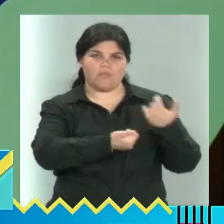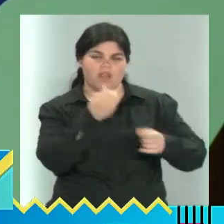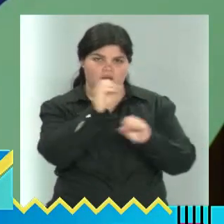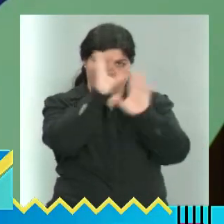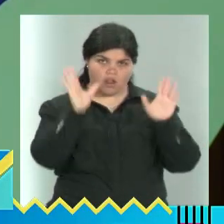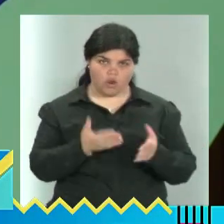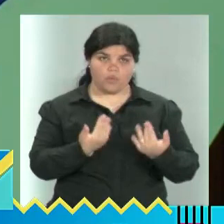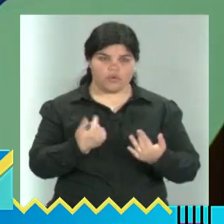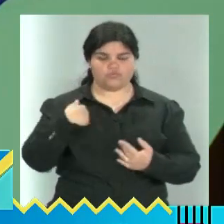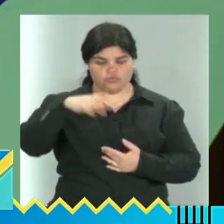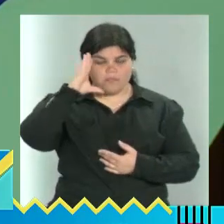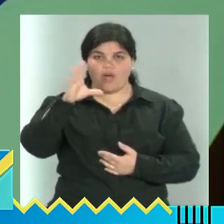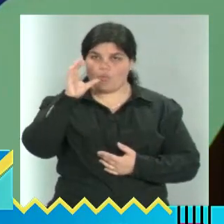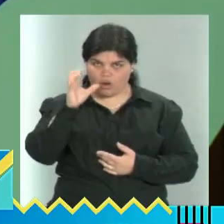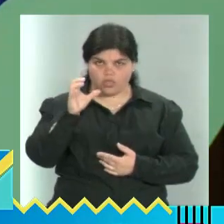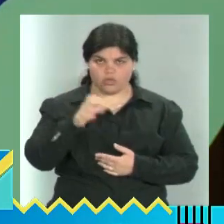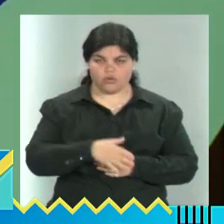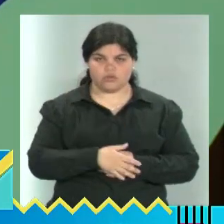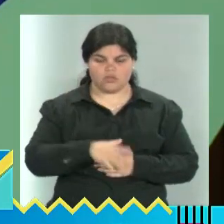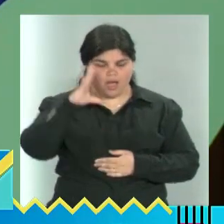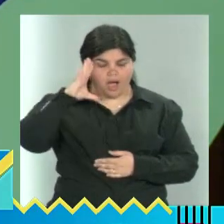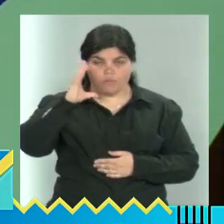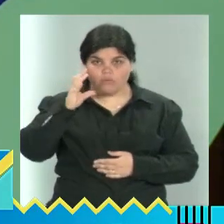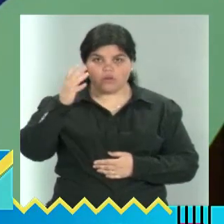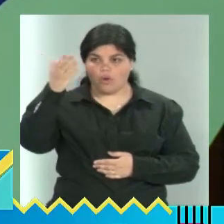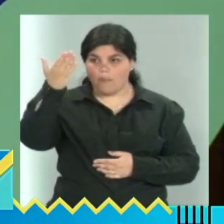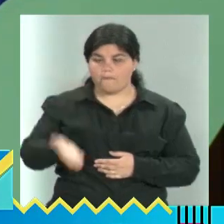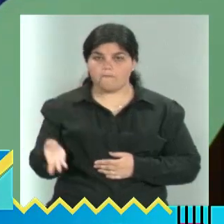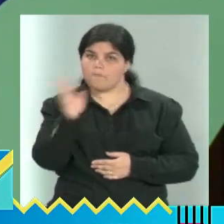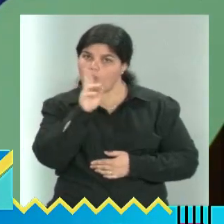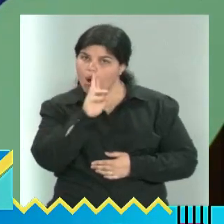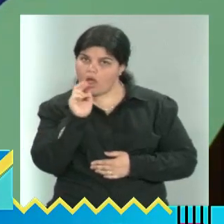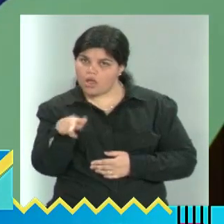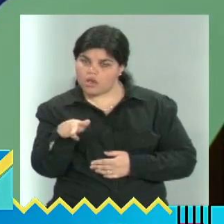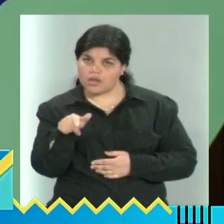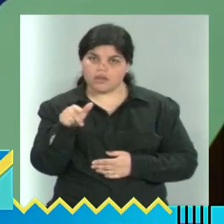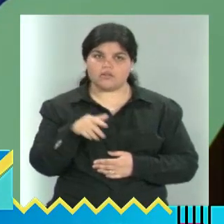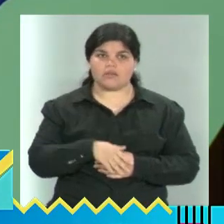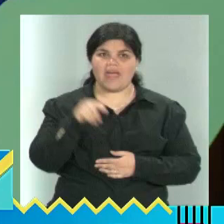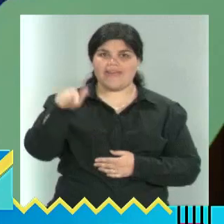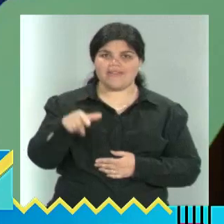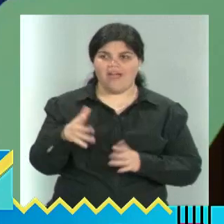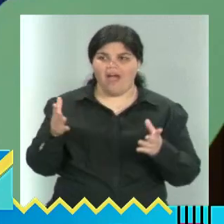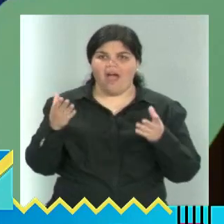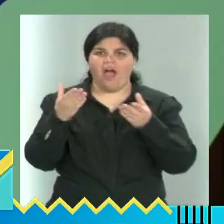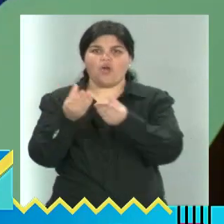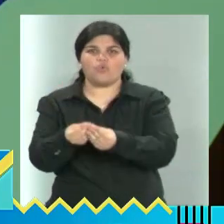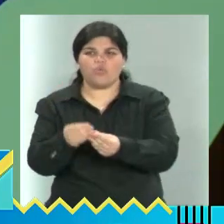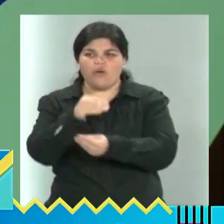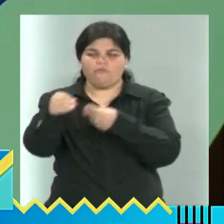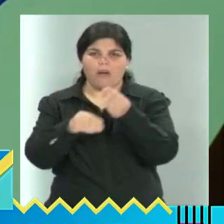me acuerdo de esta jovencita, no tenía ninguna red de contención familiar.